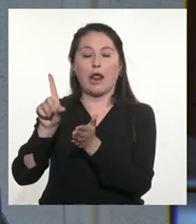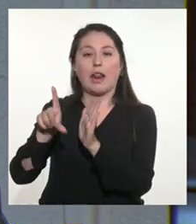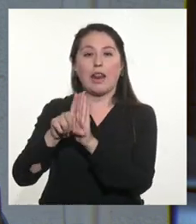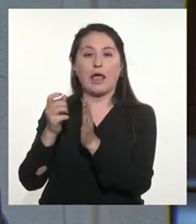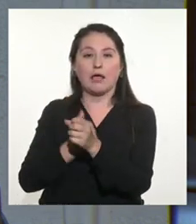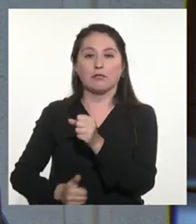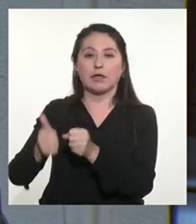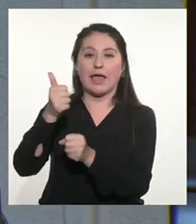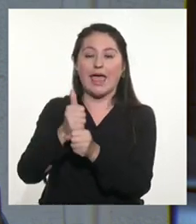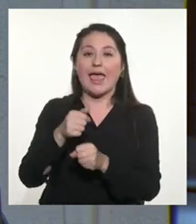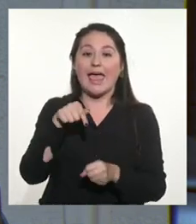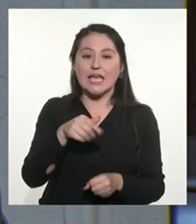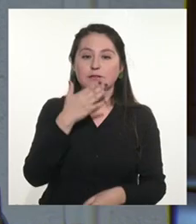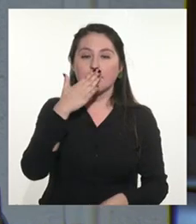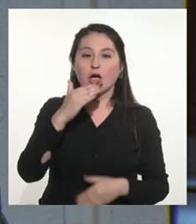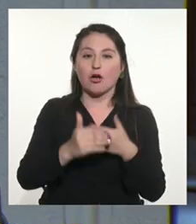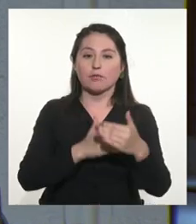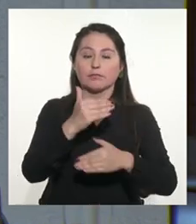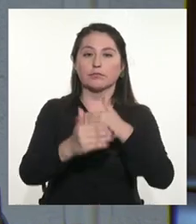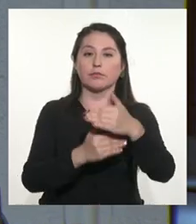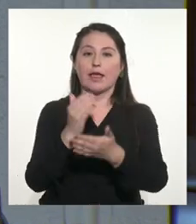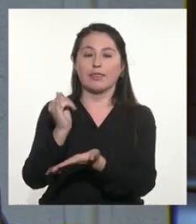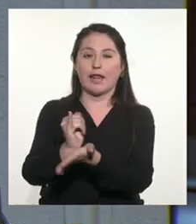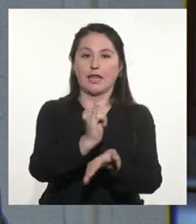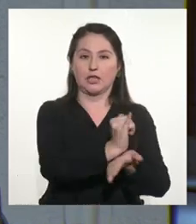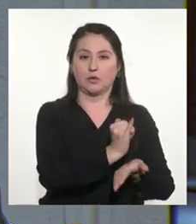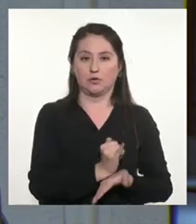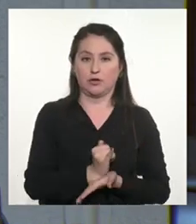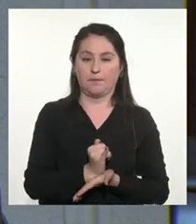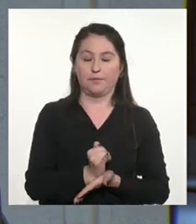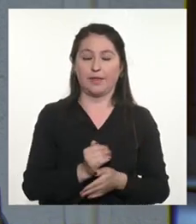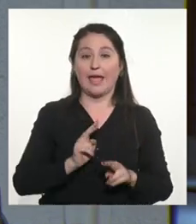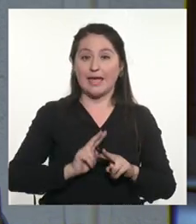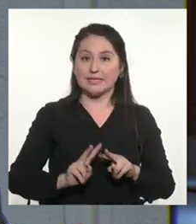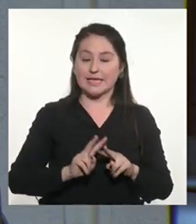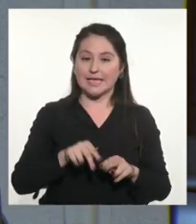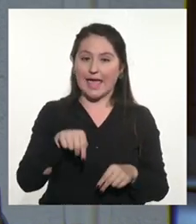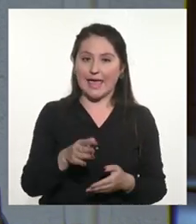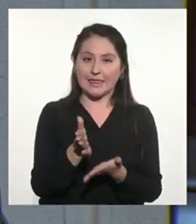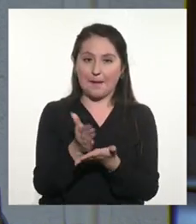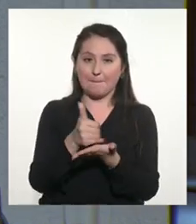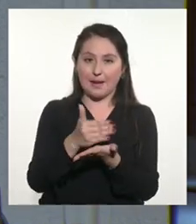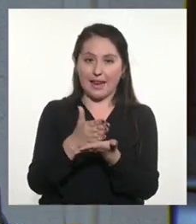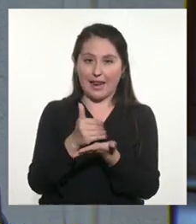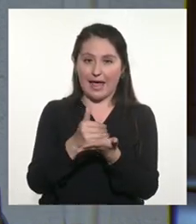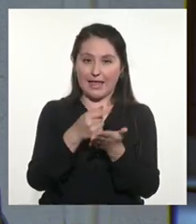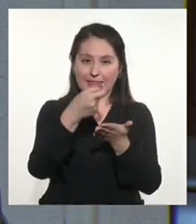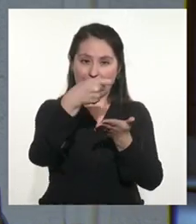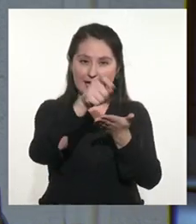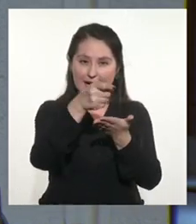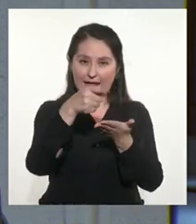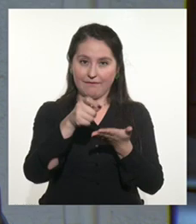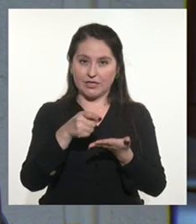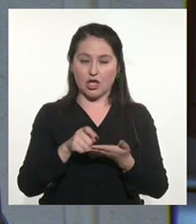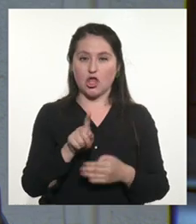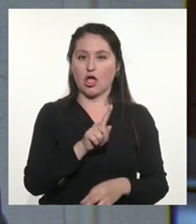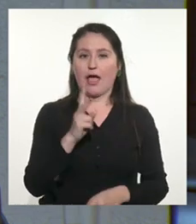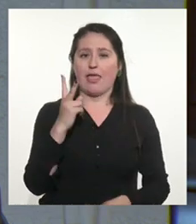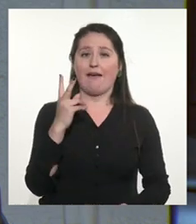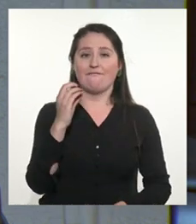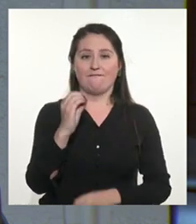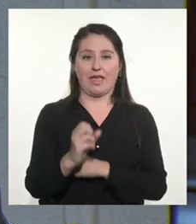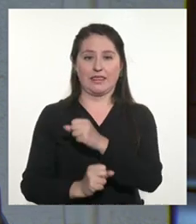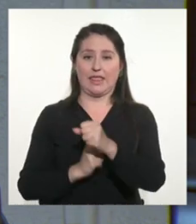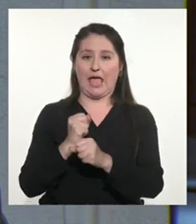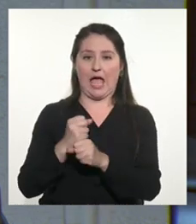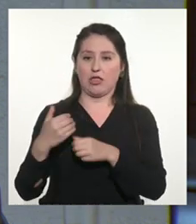fortalece el buen funcionamiento de las instituciones entonces se establece este plan de revisión legislativa que no es cada 20 años como dijo un